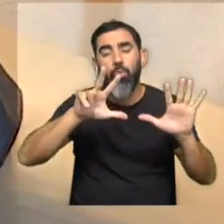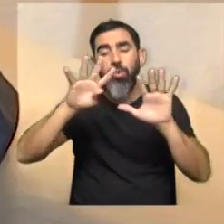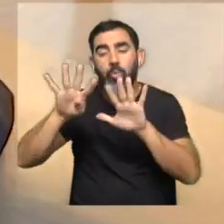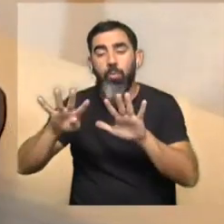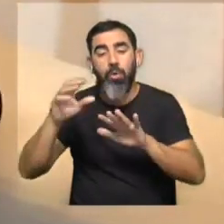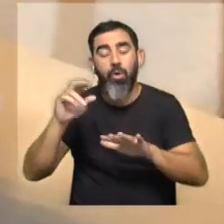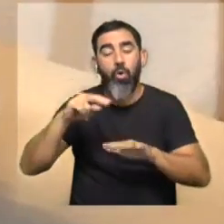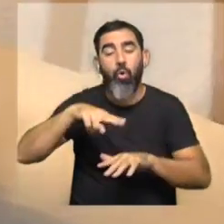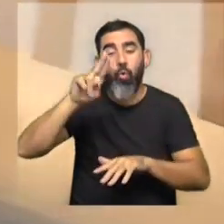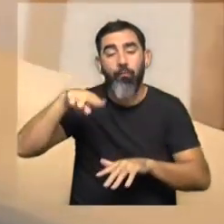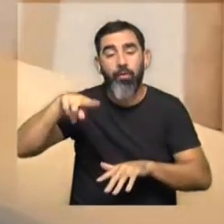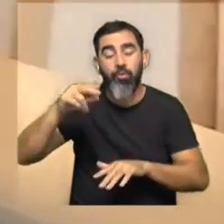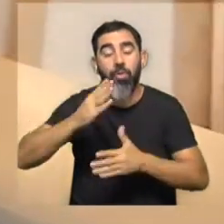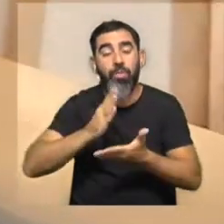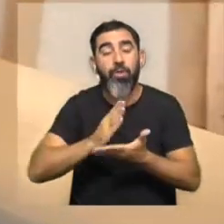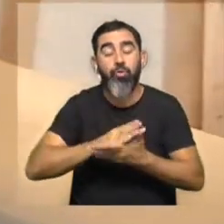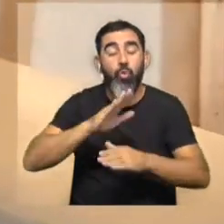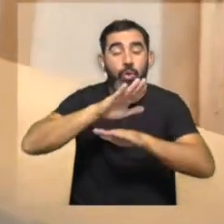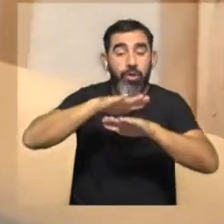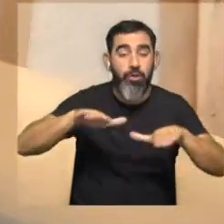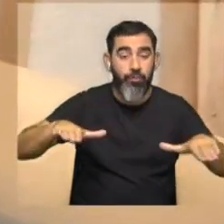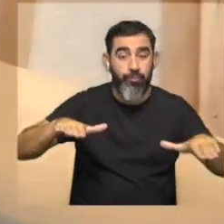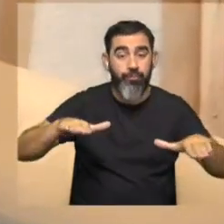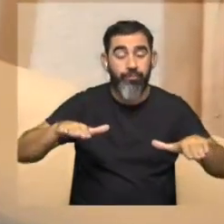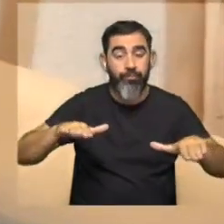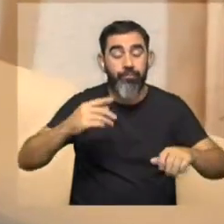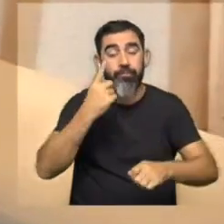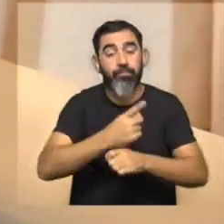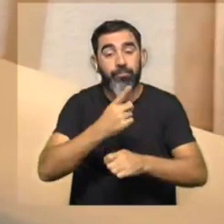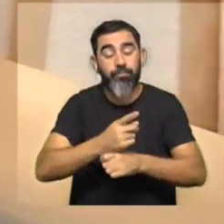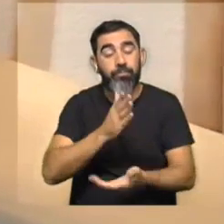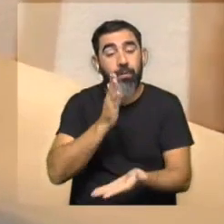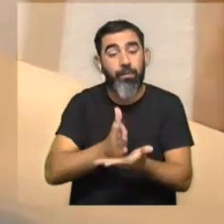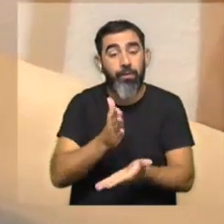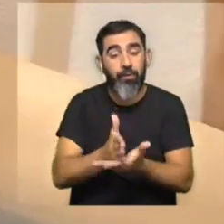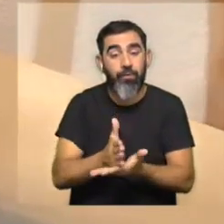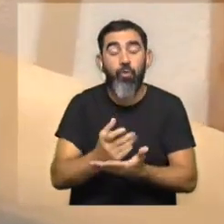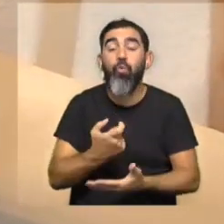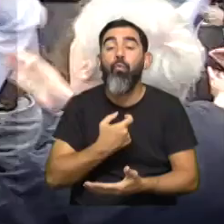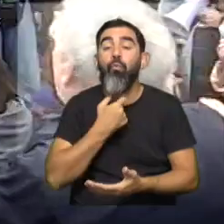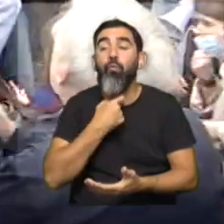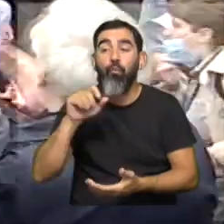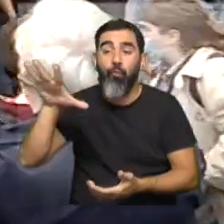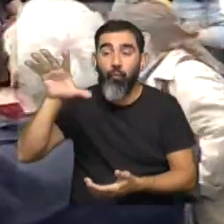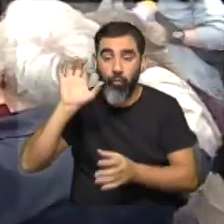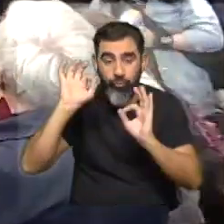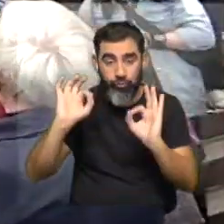Niño. Y ellos tienen, primero, derecho a que su voz sea escuchada y que sea